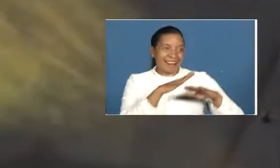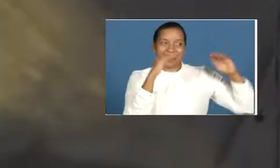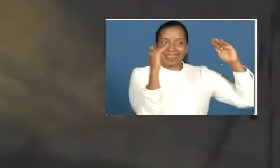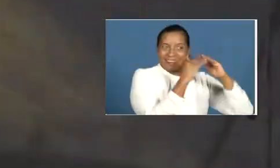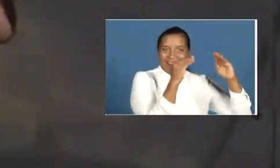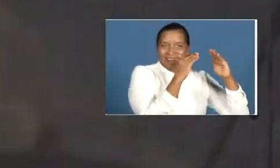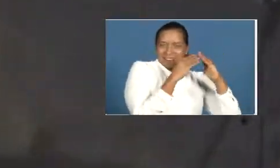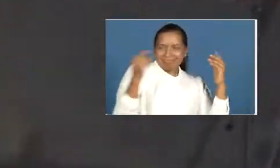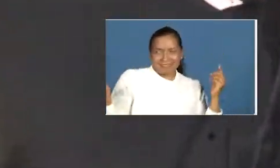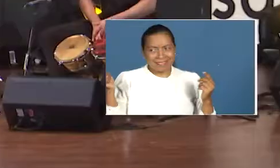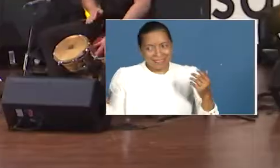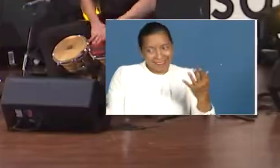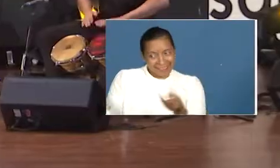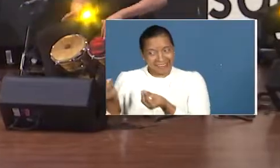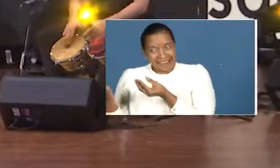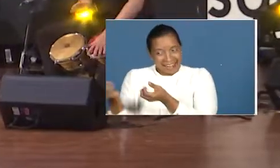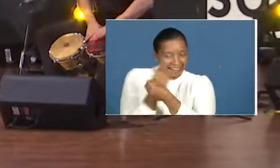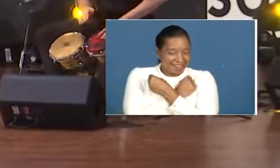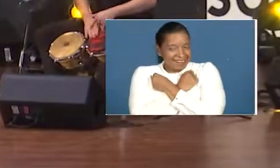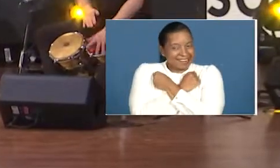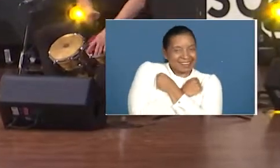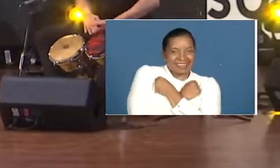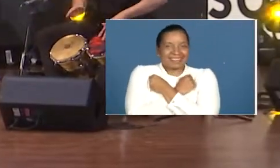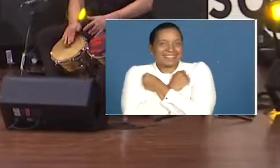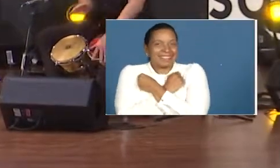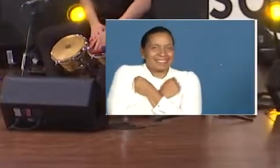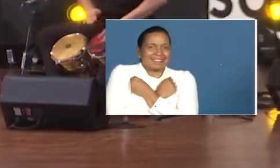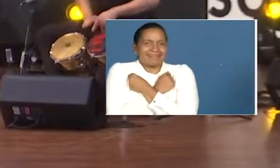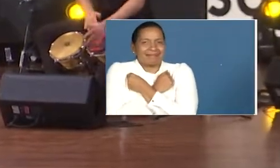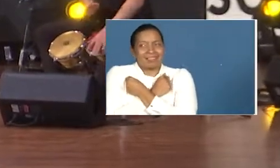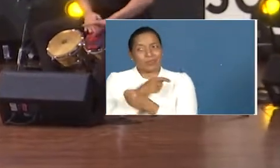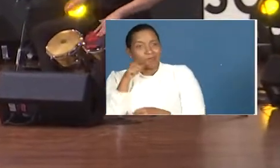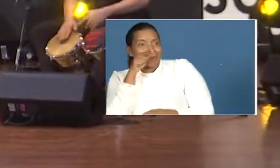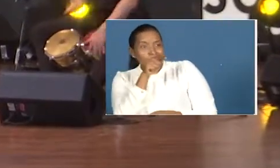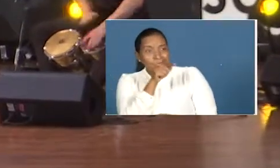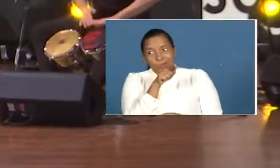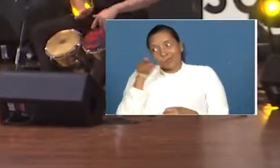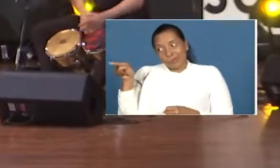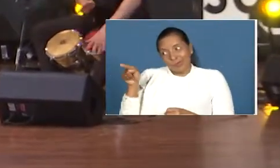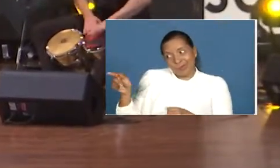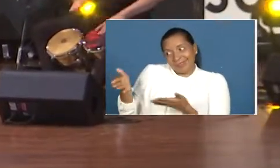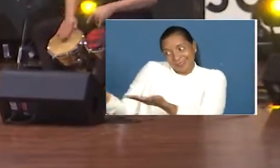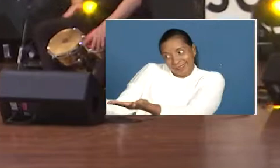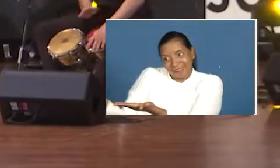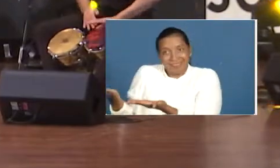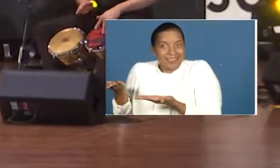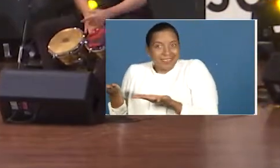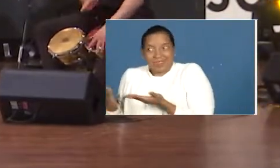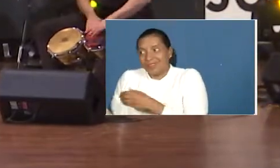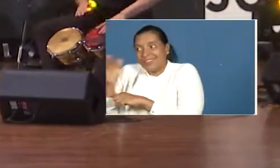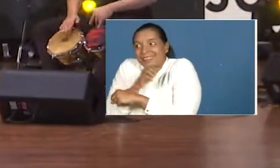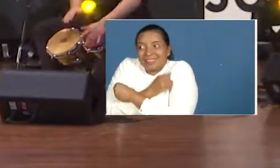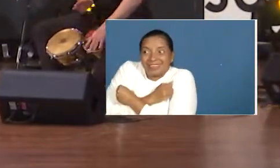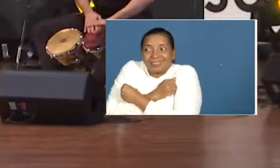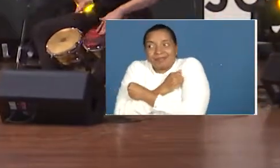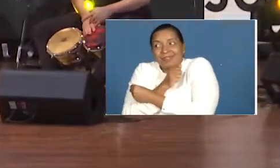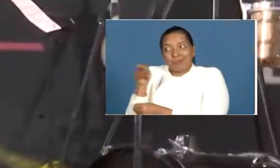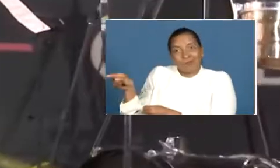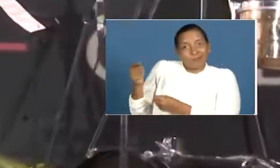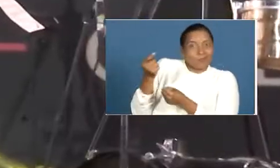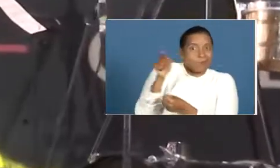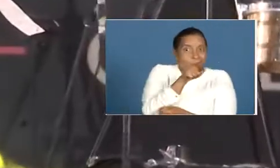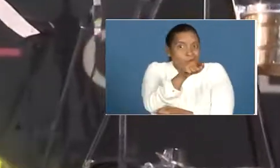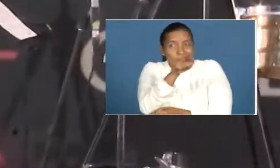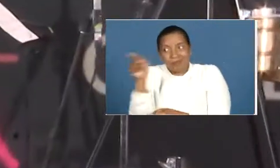pendiente de ella. Uno que pagando le riegue todo, todito su jardín. Que sea sincero, que no